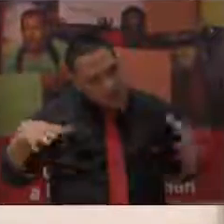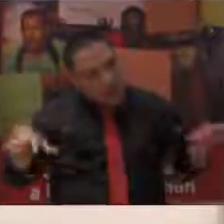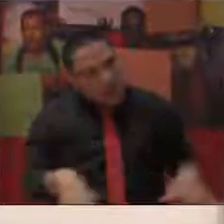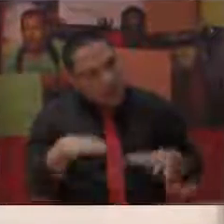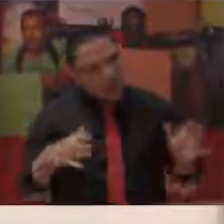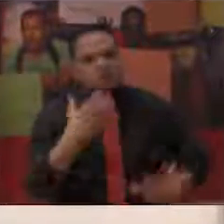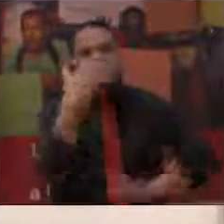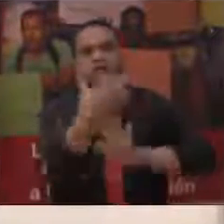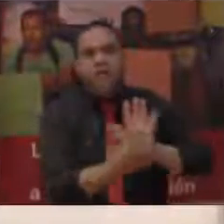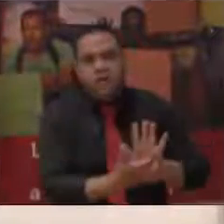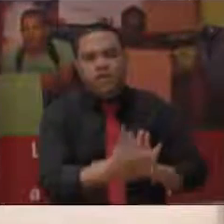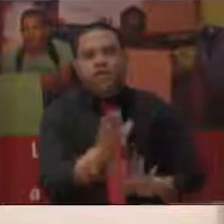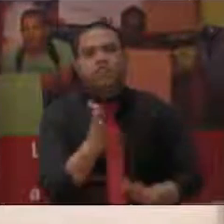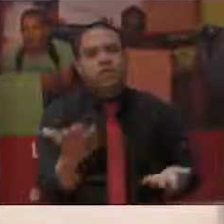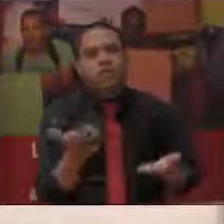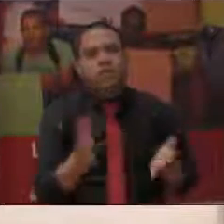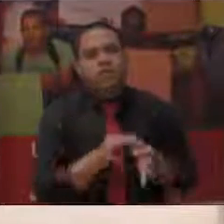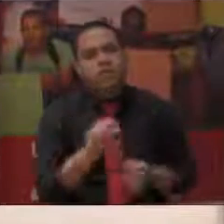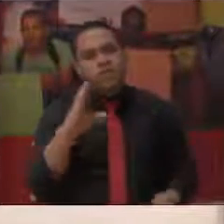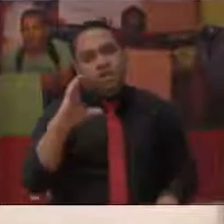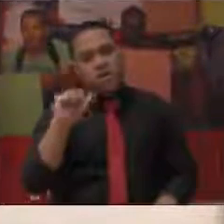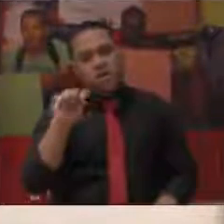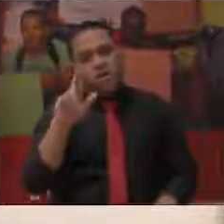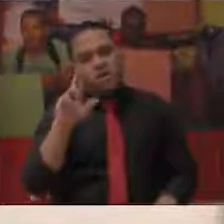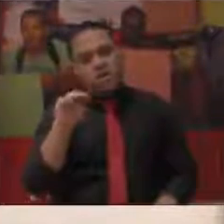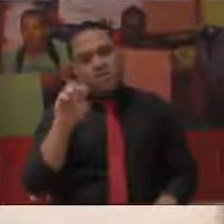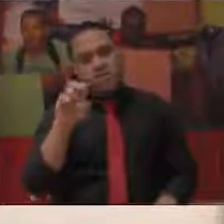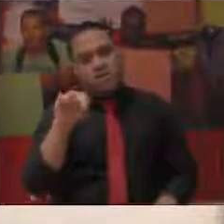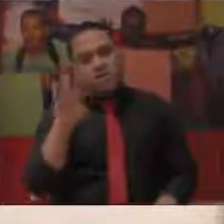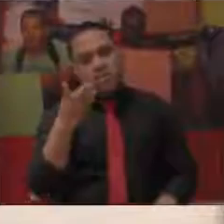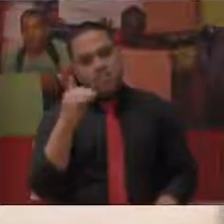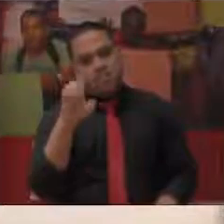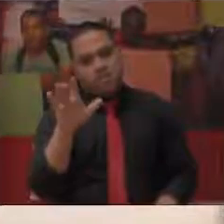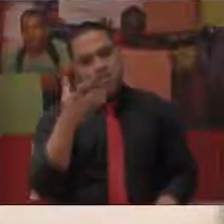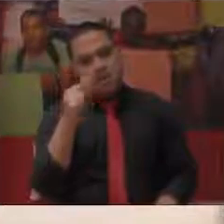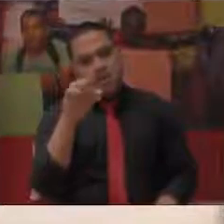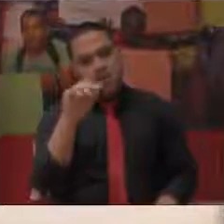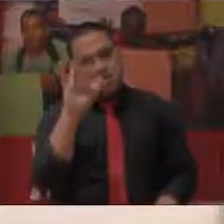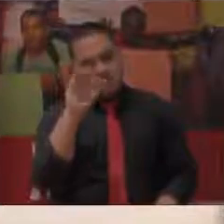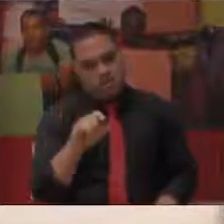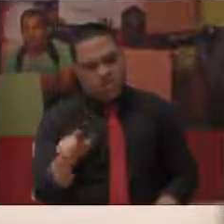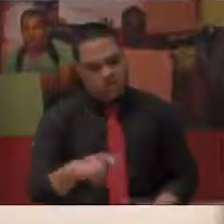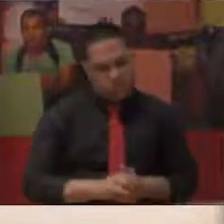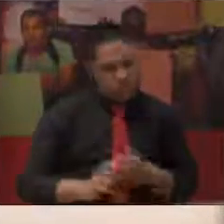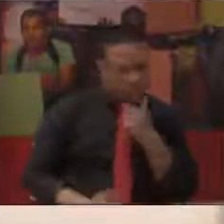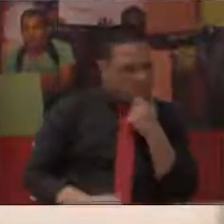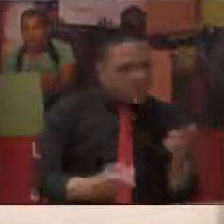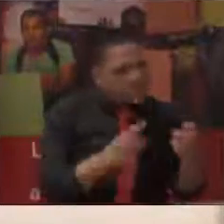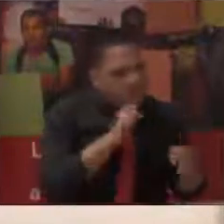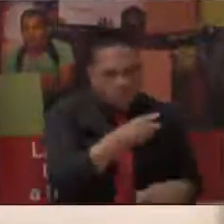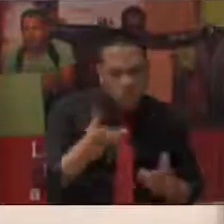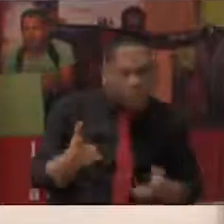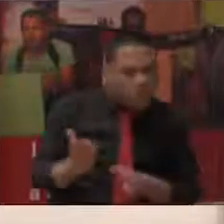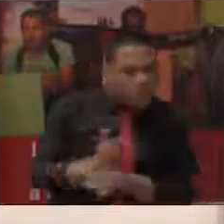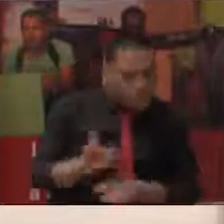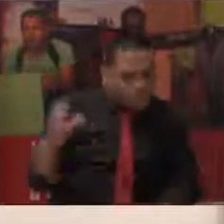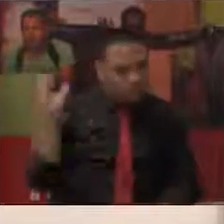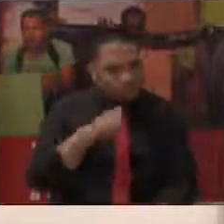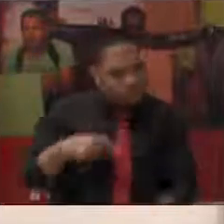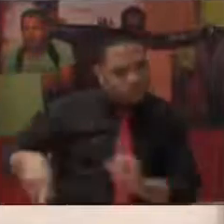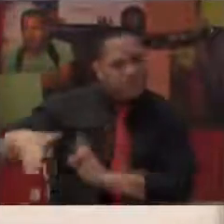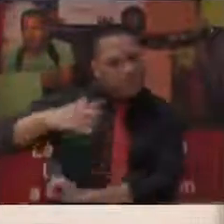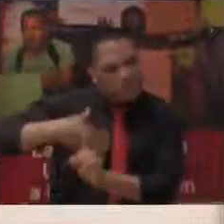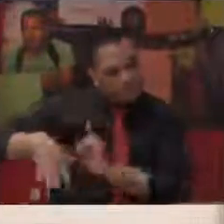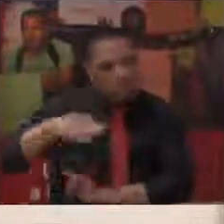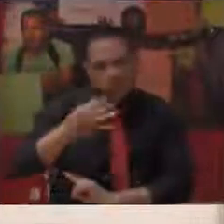ejemplo, en el Carmen de Atrato identificamos con la comunidad que uno de los principales problemas que había era medio ambiente. Después de hacer toda la línea de